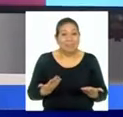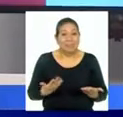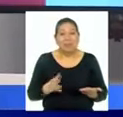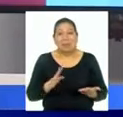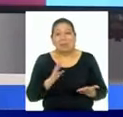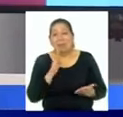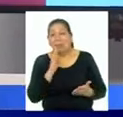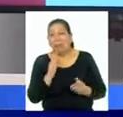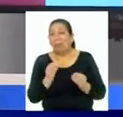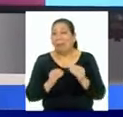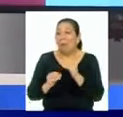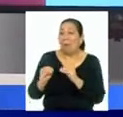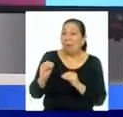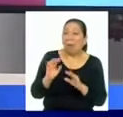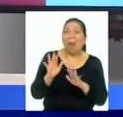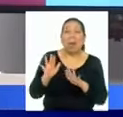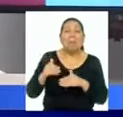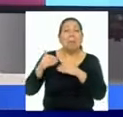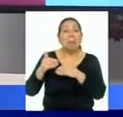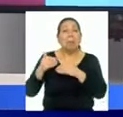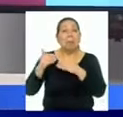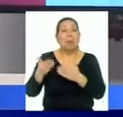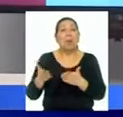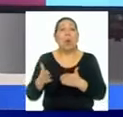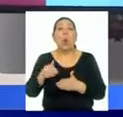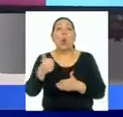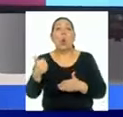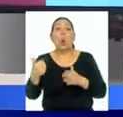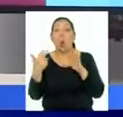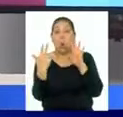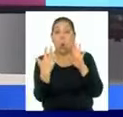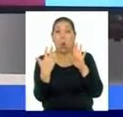argucias legales, esta empresa ha interpuesto